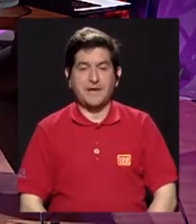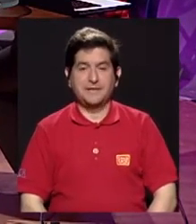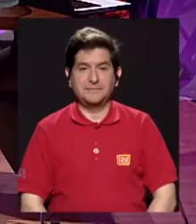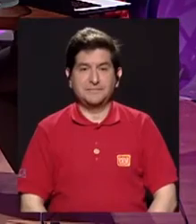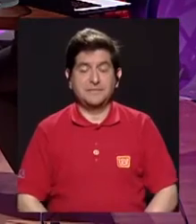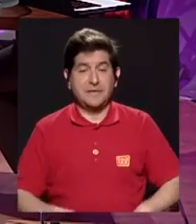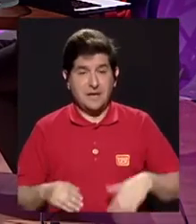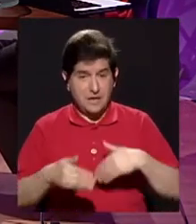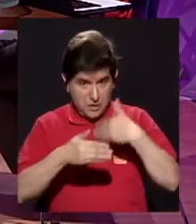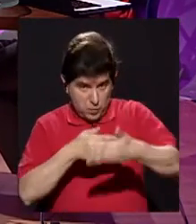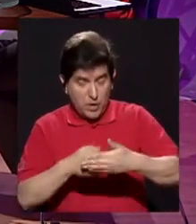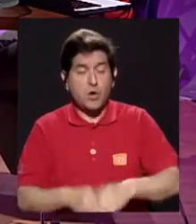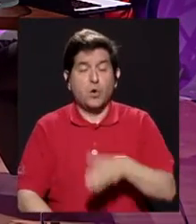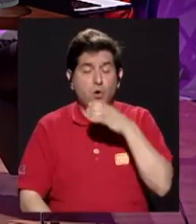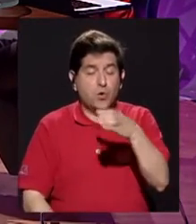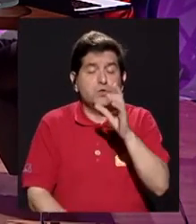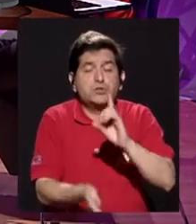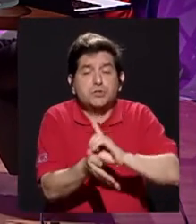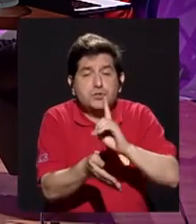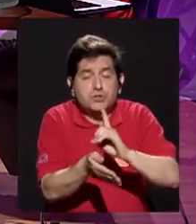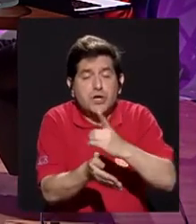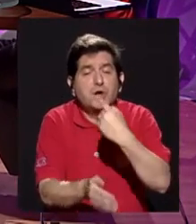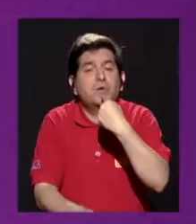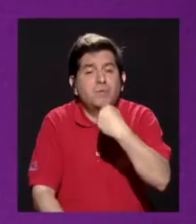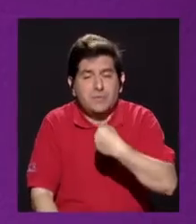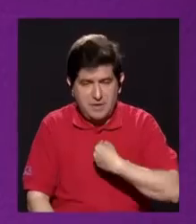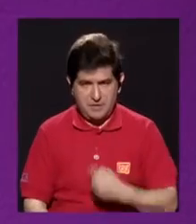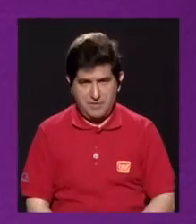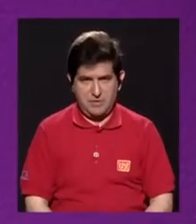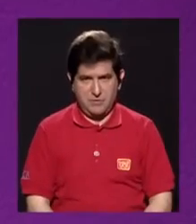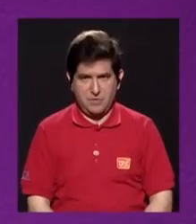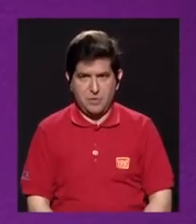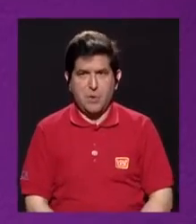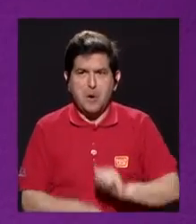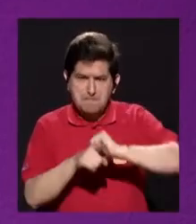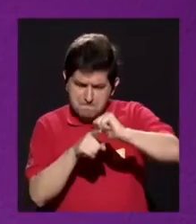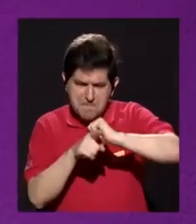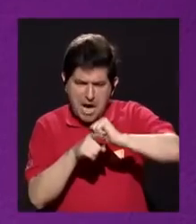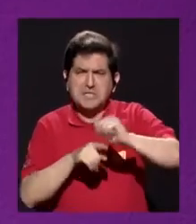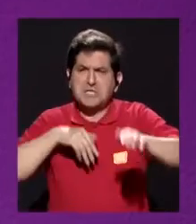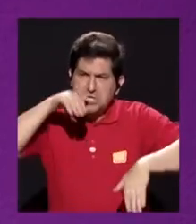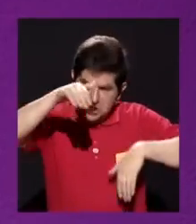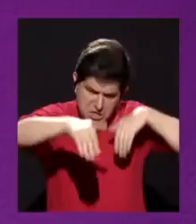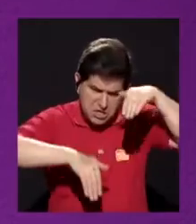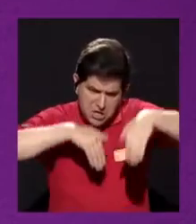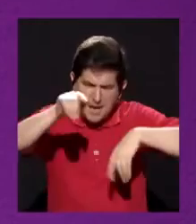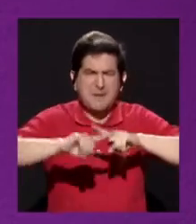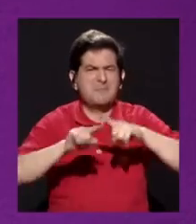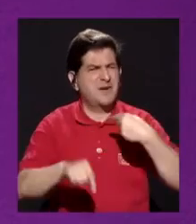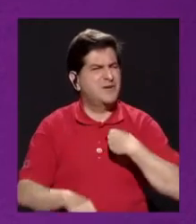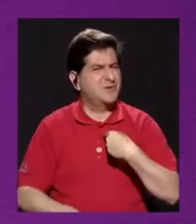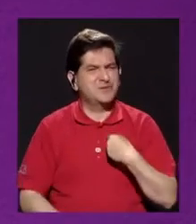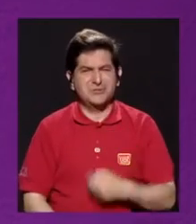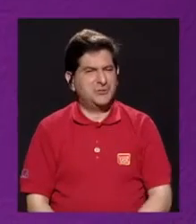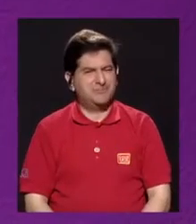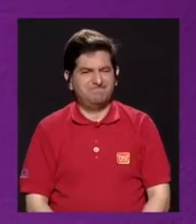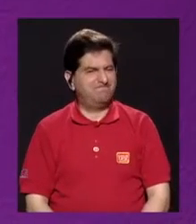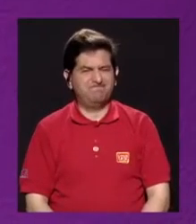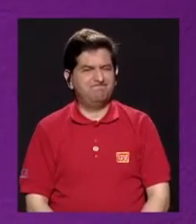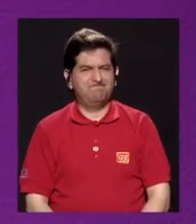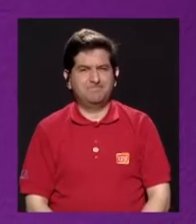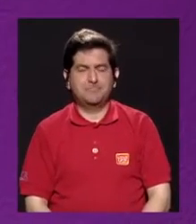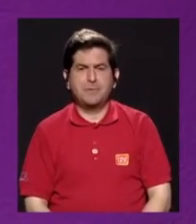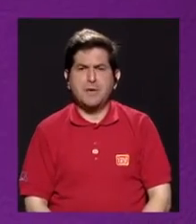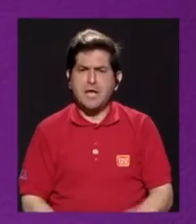Ya por recomendación médica me dijo que tenía que practicar natación, pero yo no me animaba. ¿Y qué es lo que